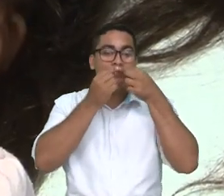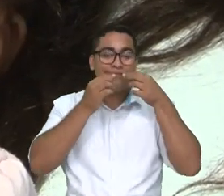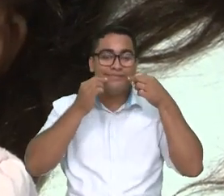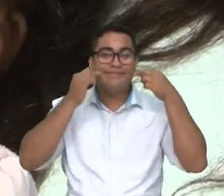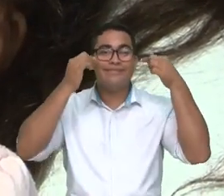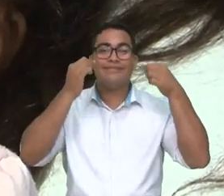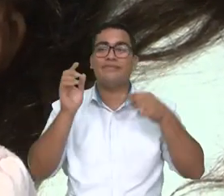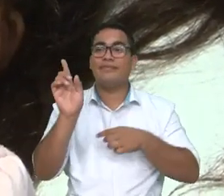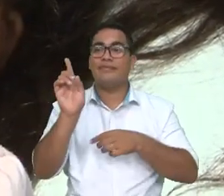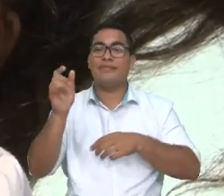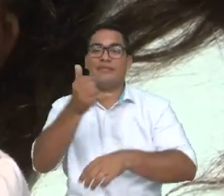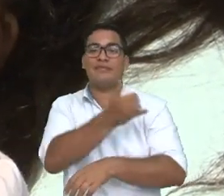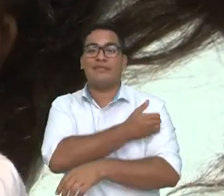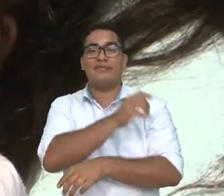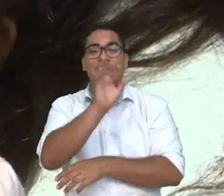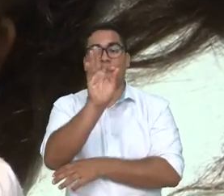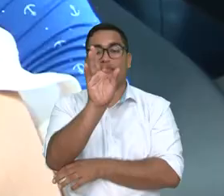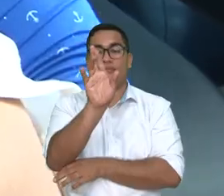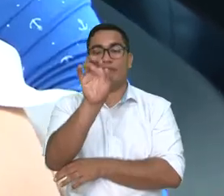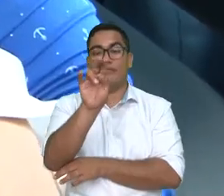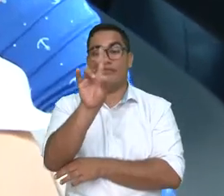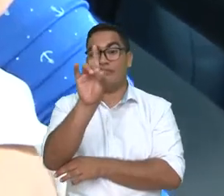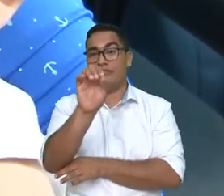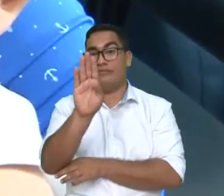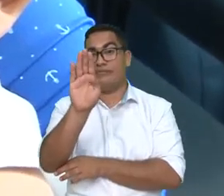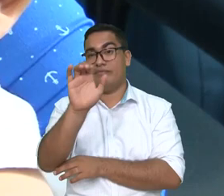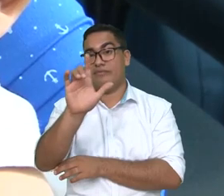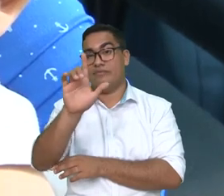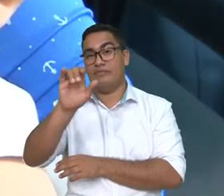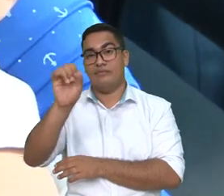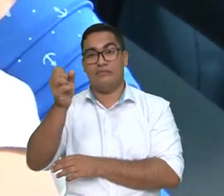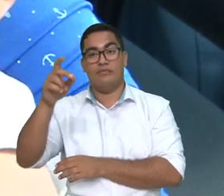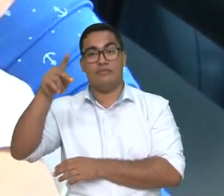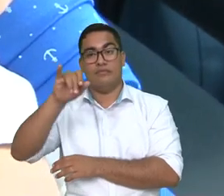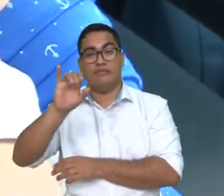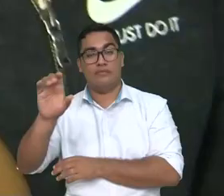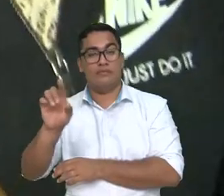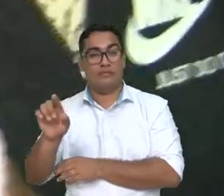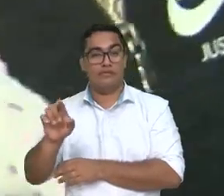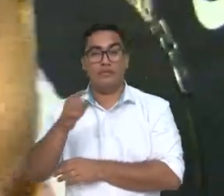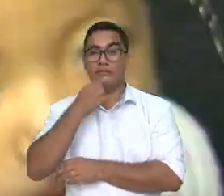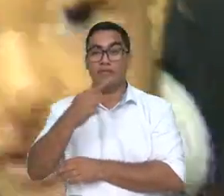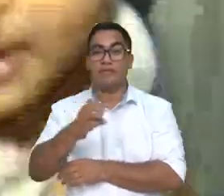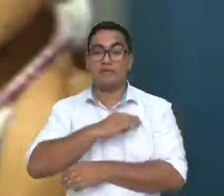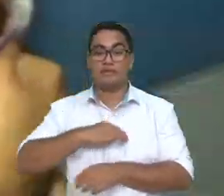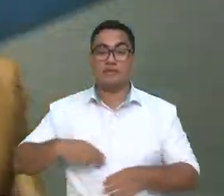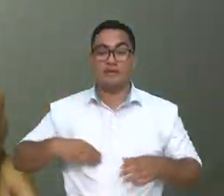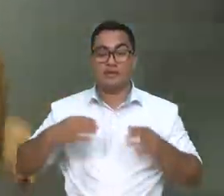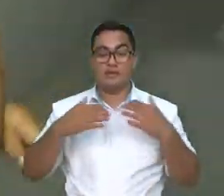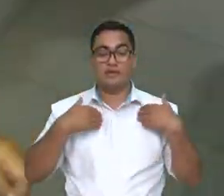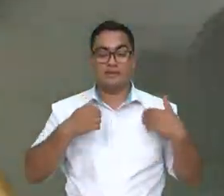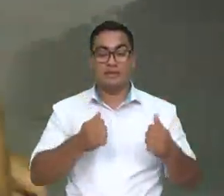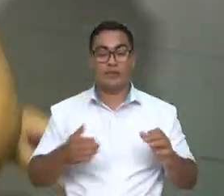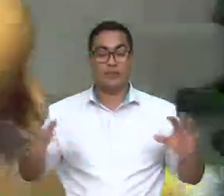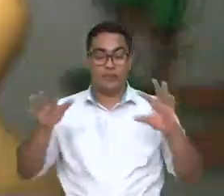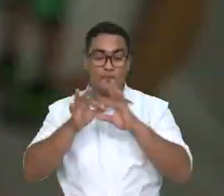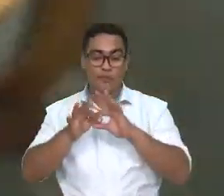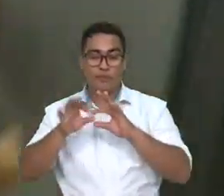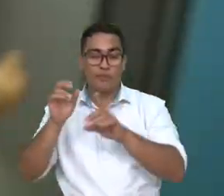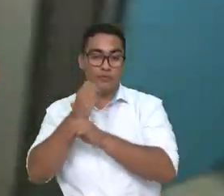el Hospital Fernando Vélez Páez. Este es un trabajo conjunto entre el Ministerio de Salud y la Fundación Operación